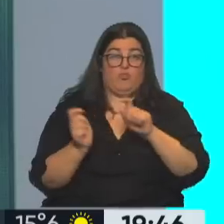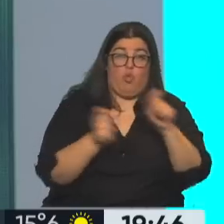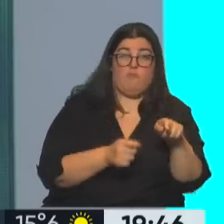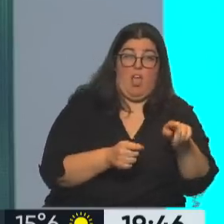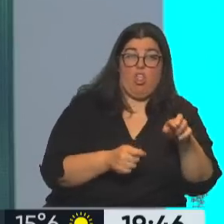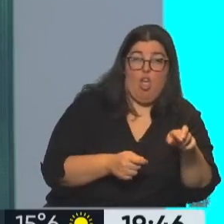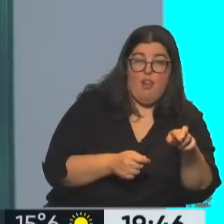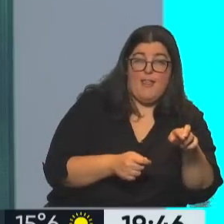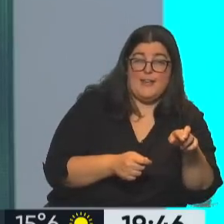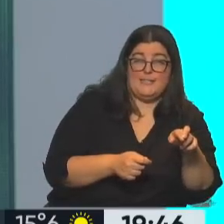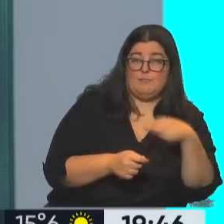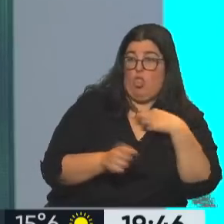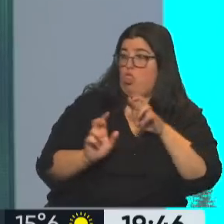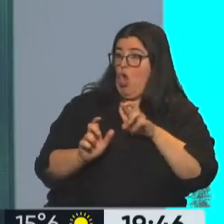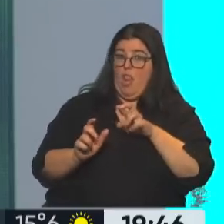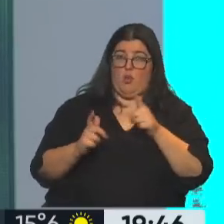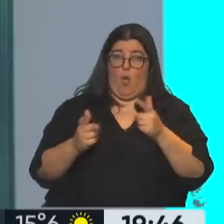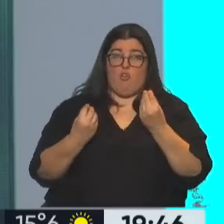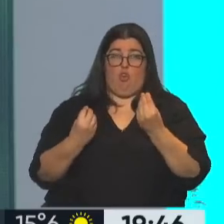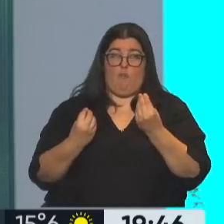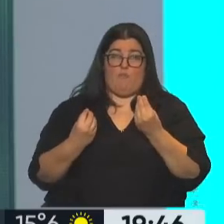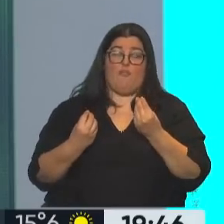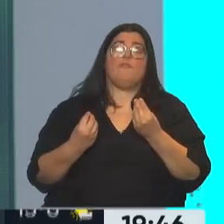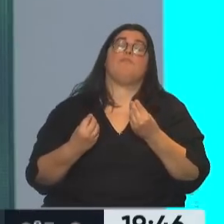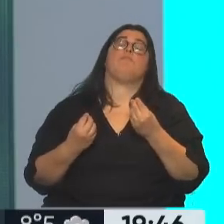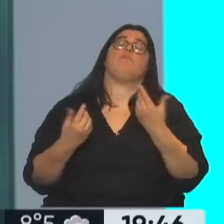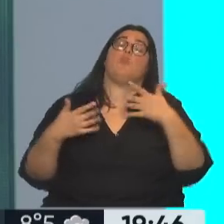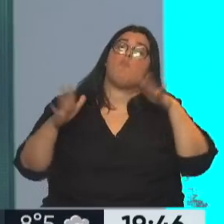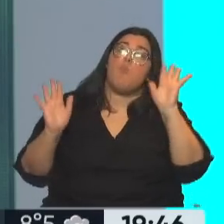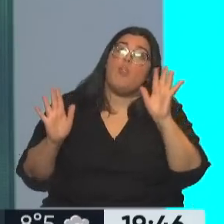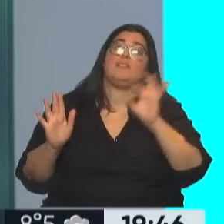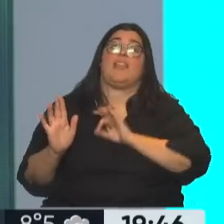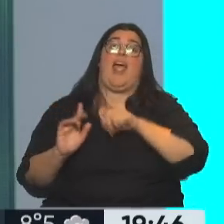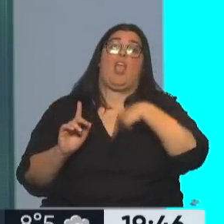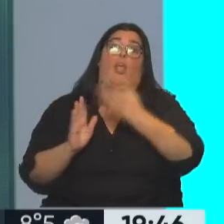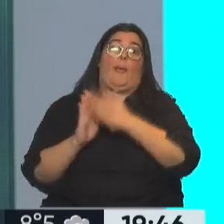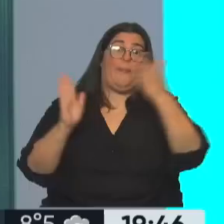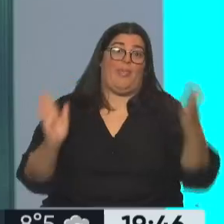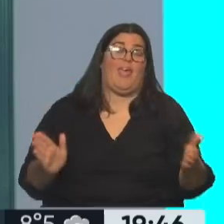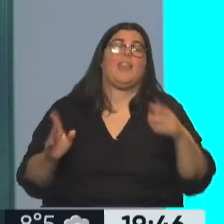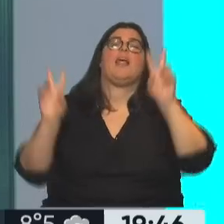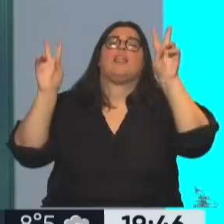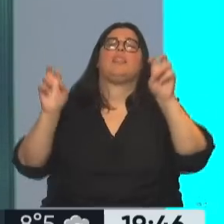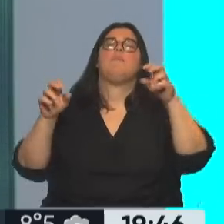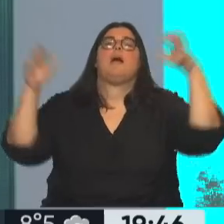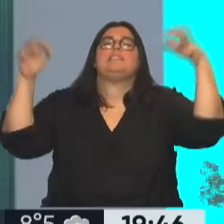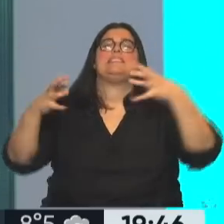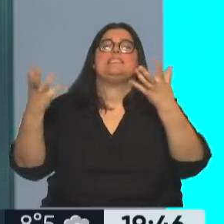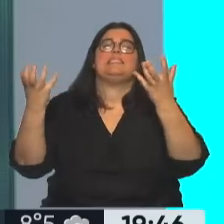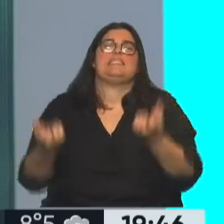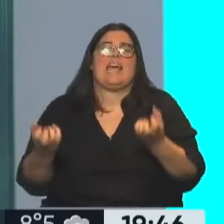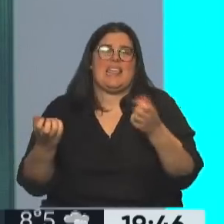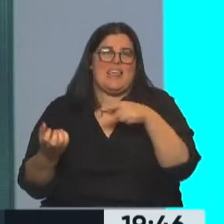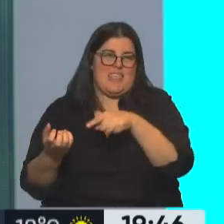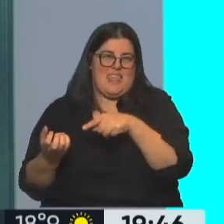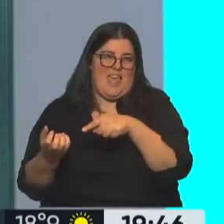dólares. Probablemente el 2024 sea un año donde no tengas el efecto de la sequía. La Argentina tiene una